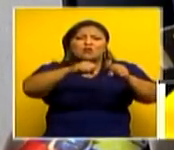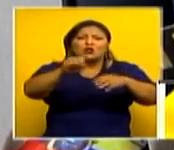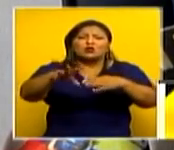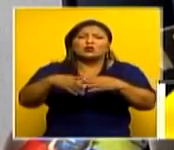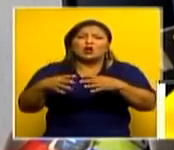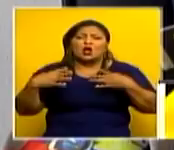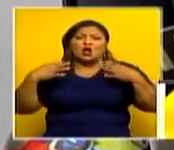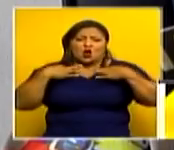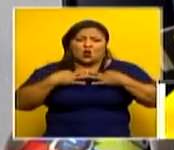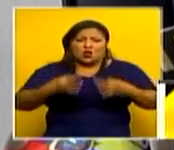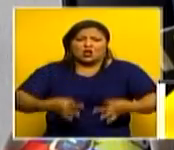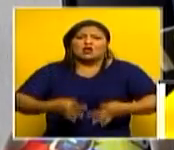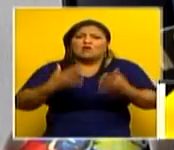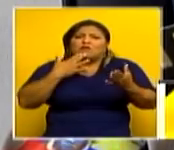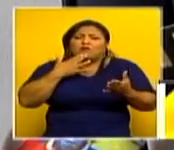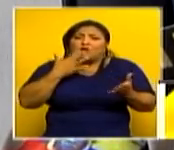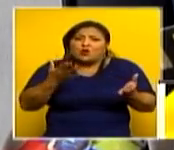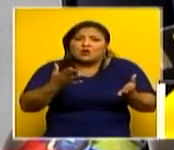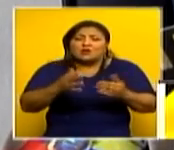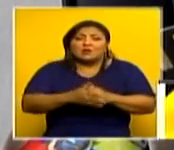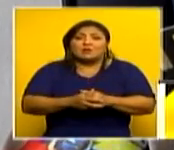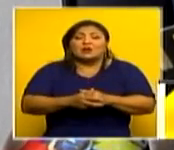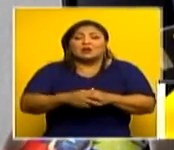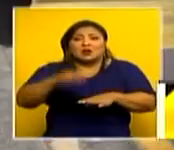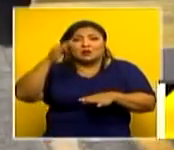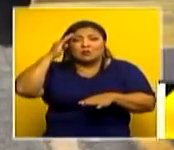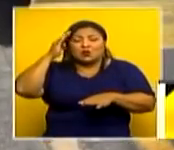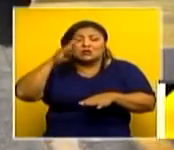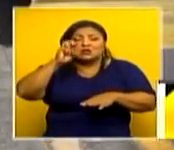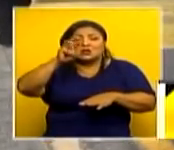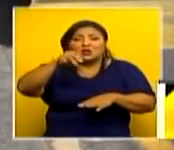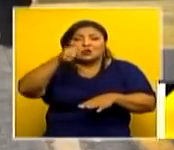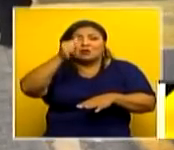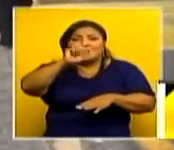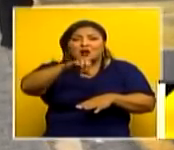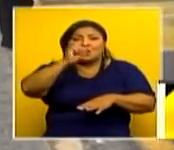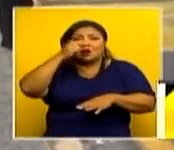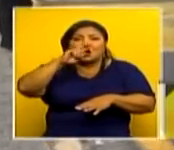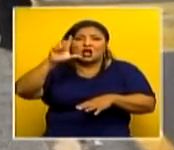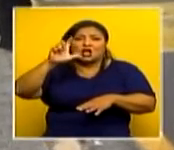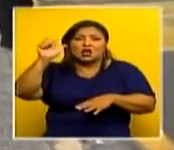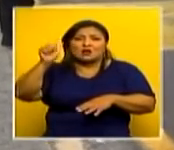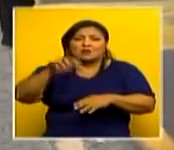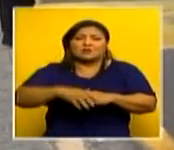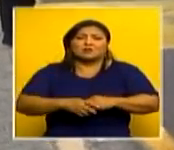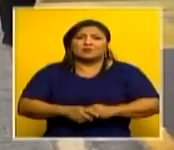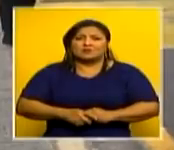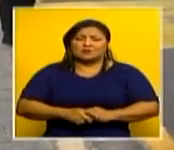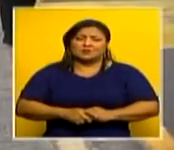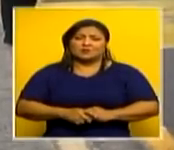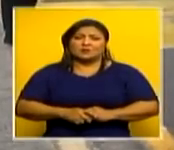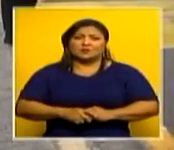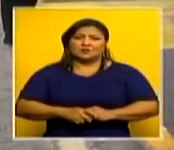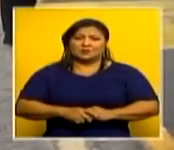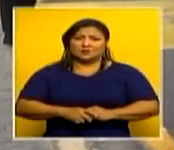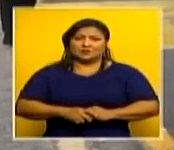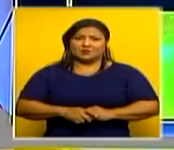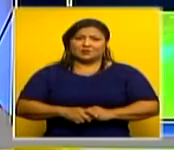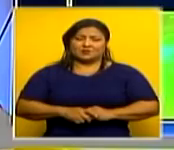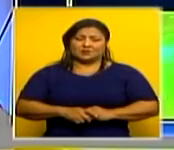uniformes y de pertrechos de la unidad policial de Mascarilla. Desde la provincia de Imbabura, Edwin Martínez Cuarán, Noticiero